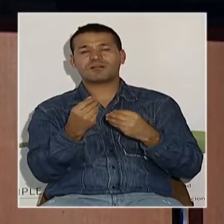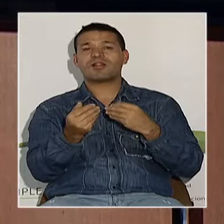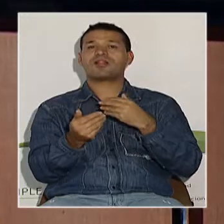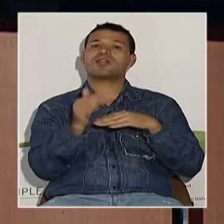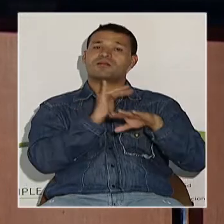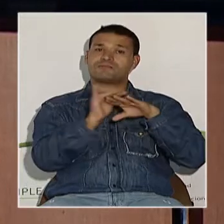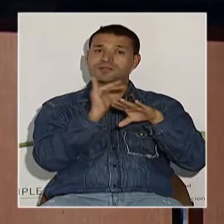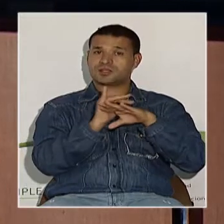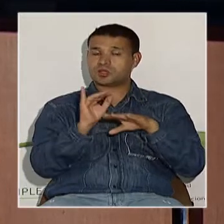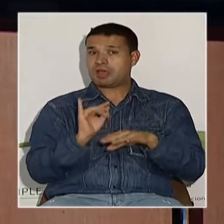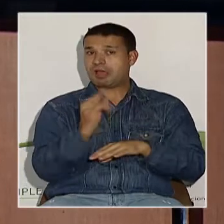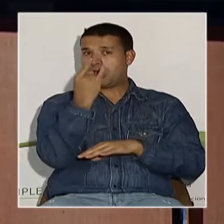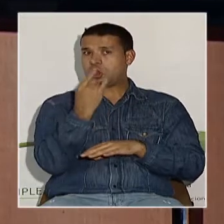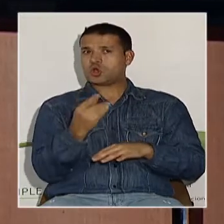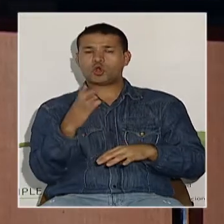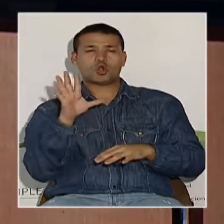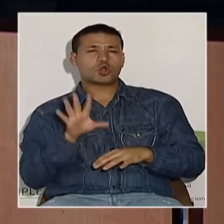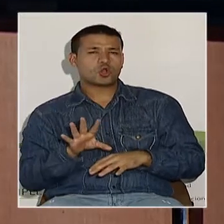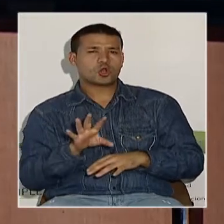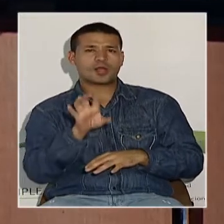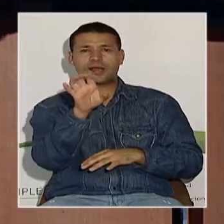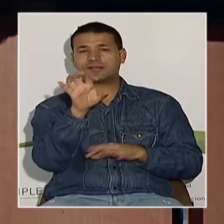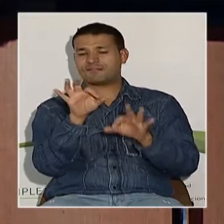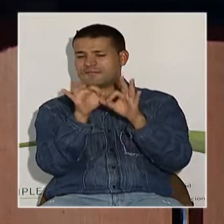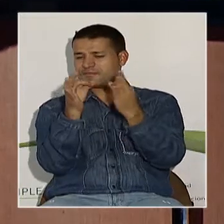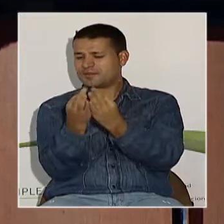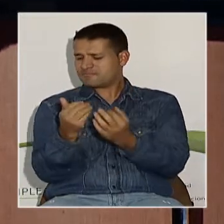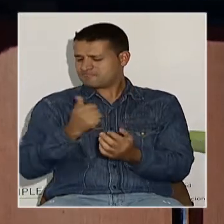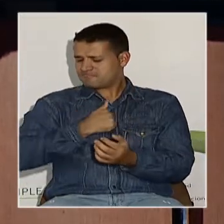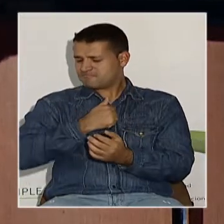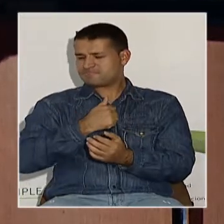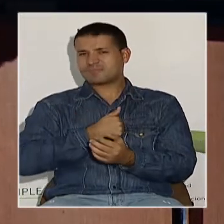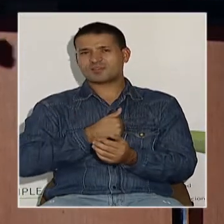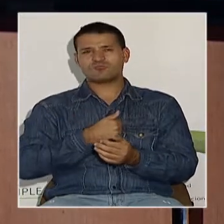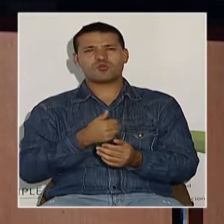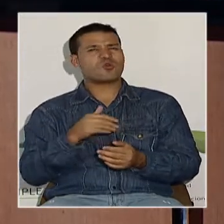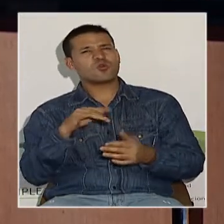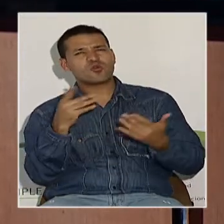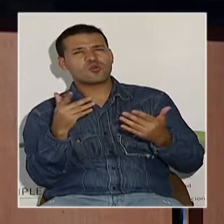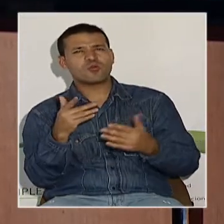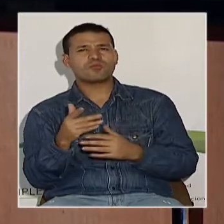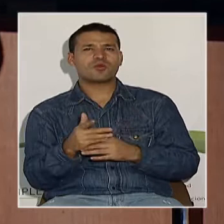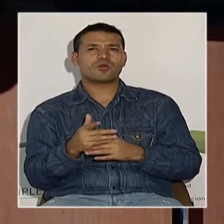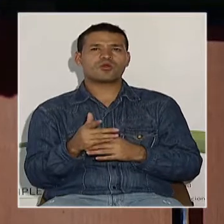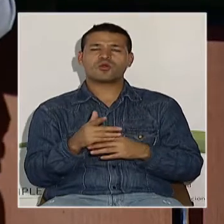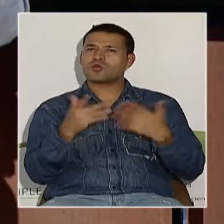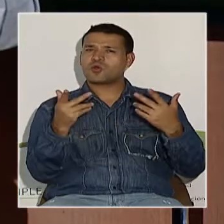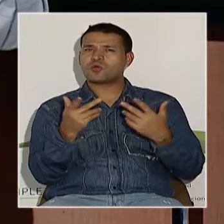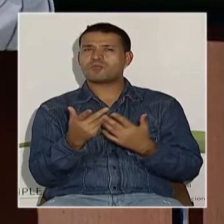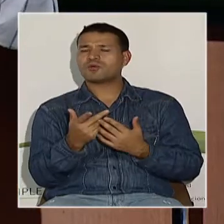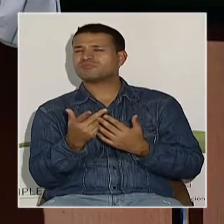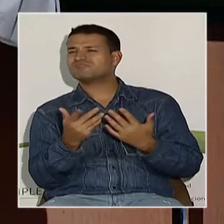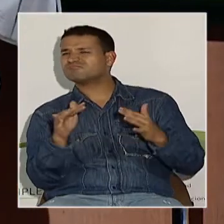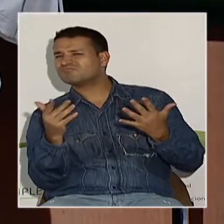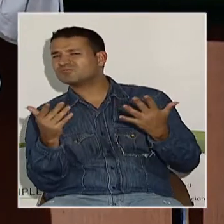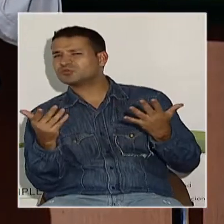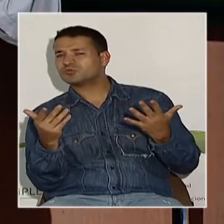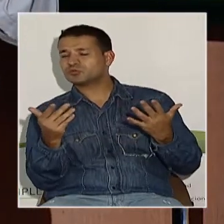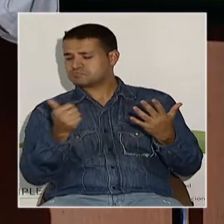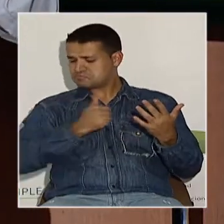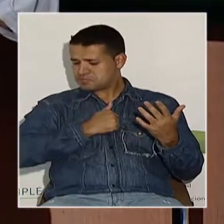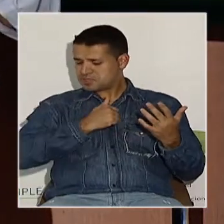con cáncer, sea familiar o nosotros mismos, ¿cómo nos miramos? realmente el diagnóstico lo tengo